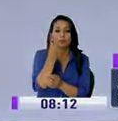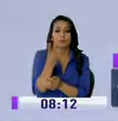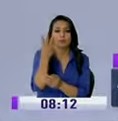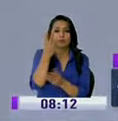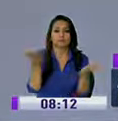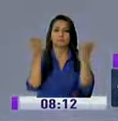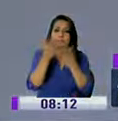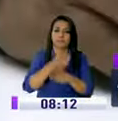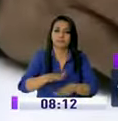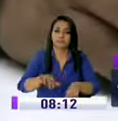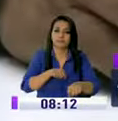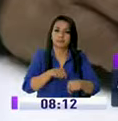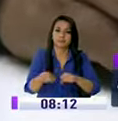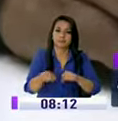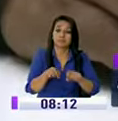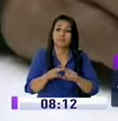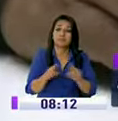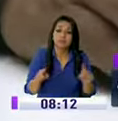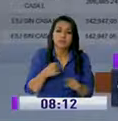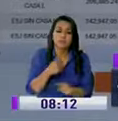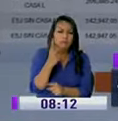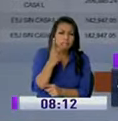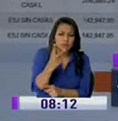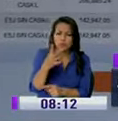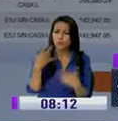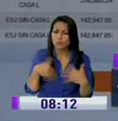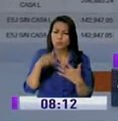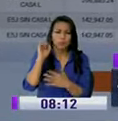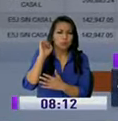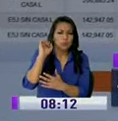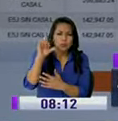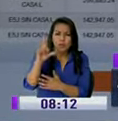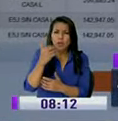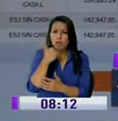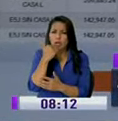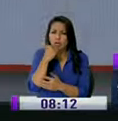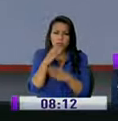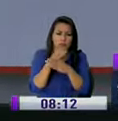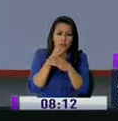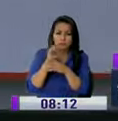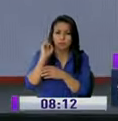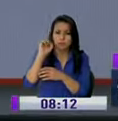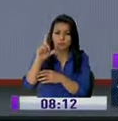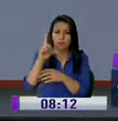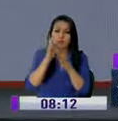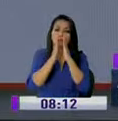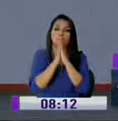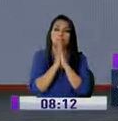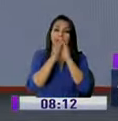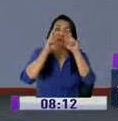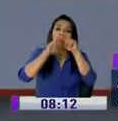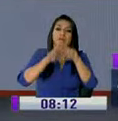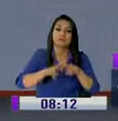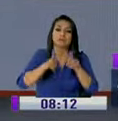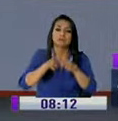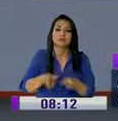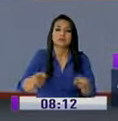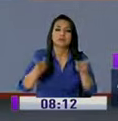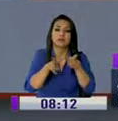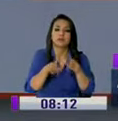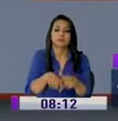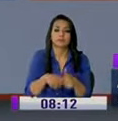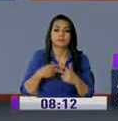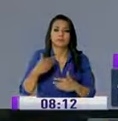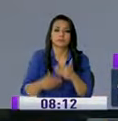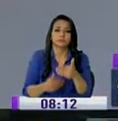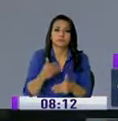finalizar el trámite. Pero por el contrario, si usted no está satisfecho con estos montos, podrá solicitar la revisión de avalúo e iniciar el